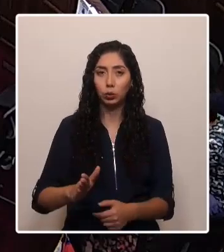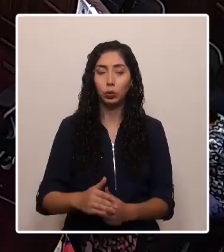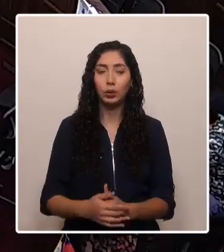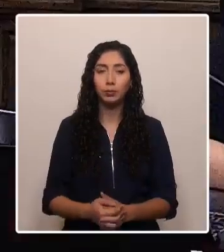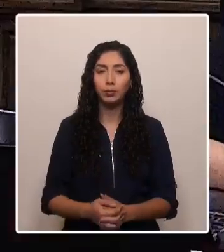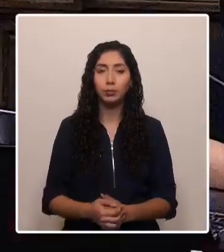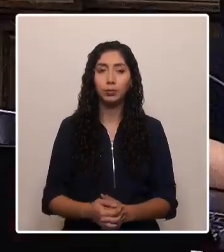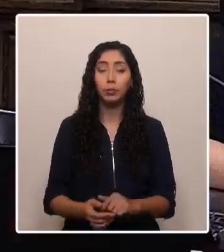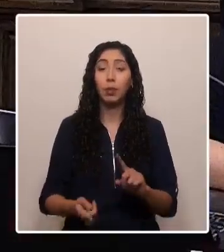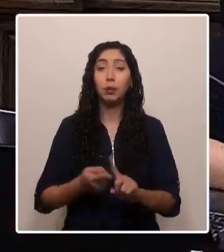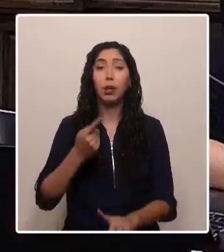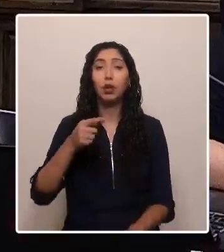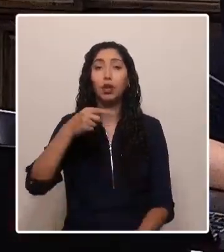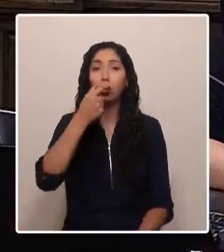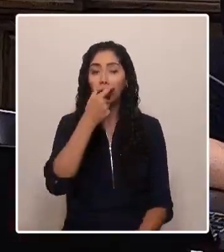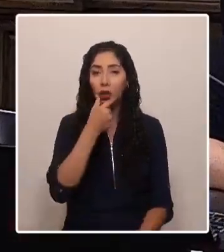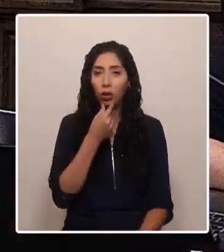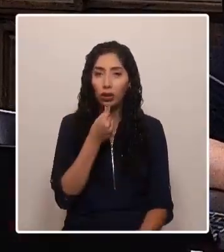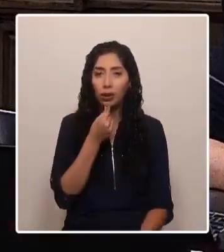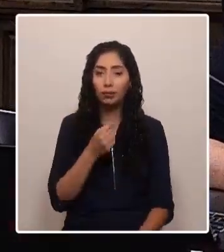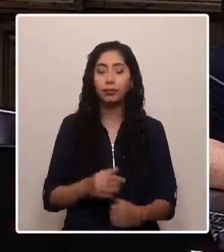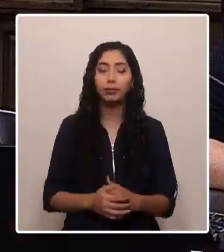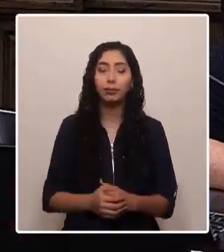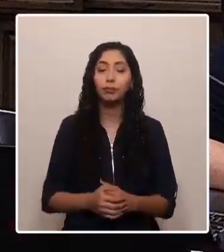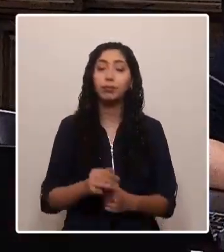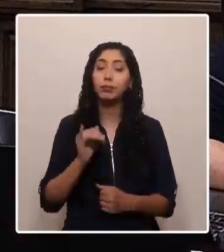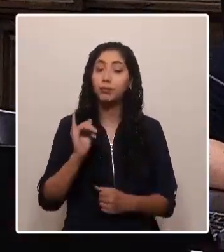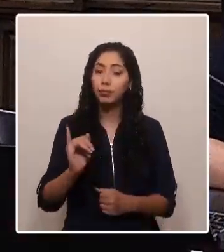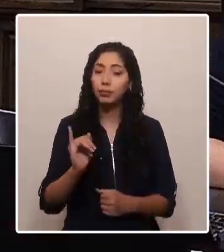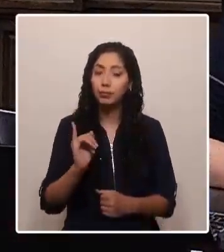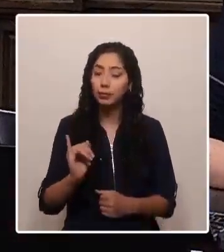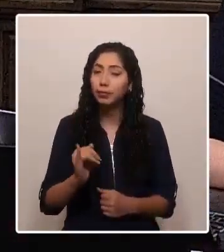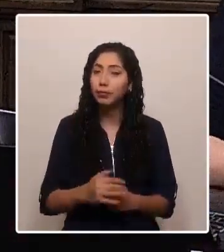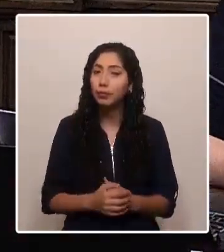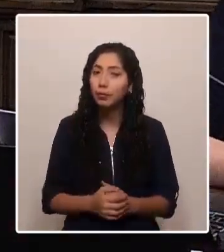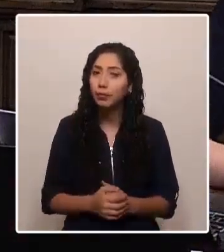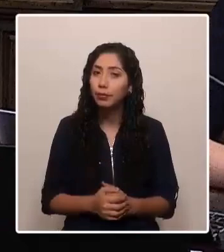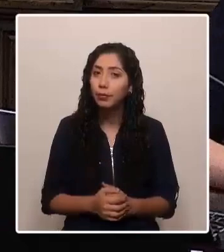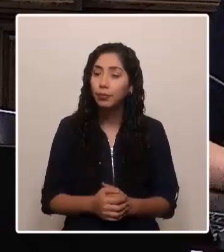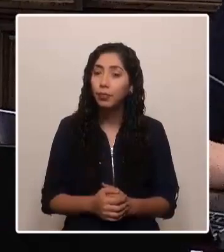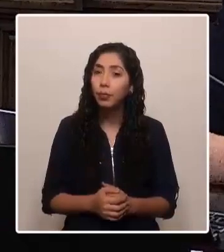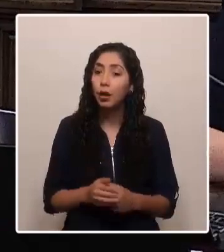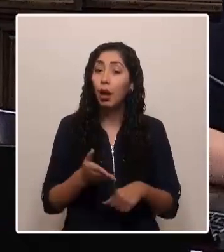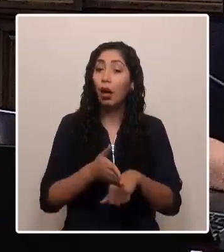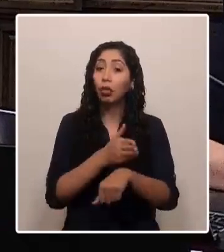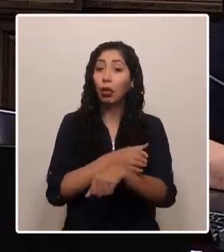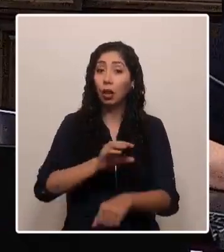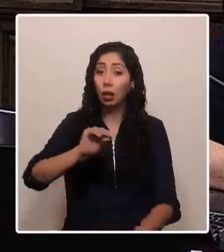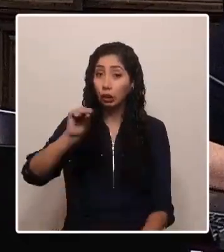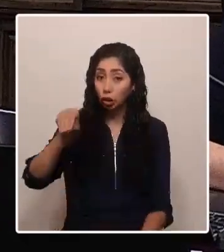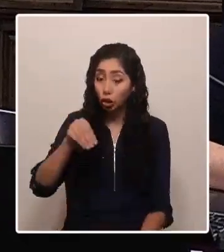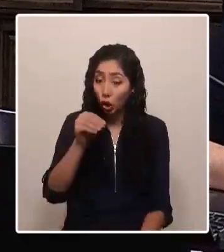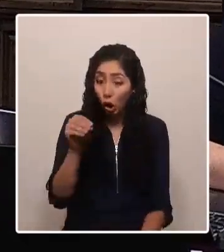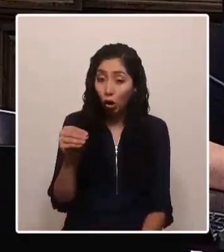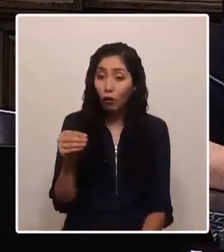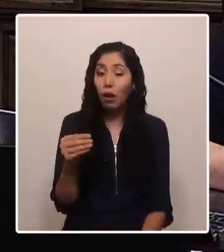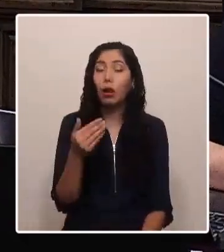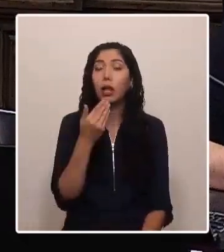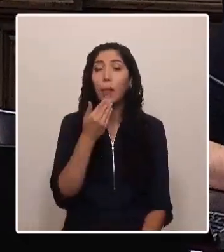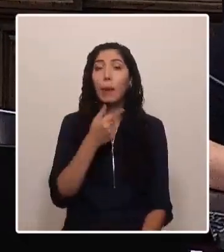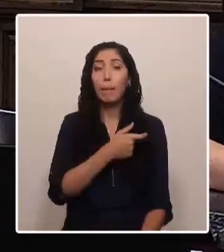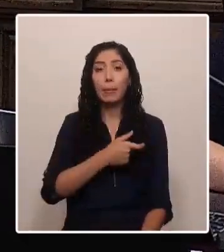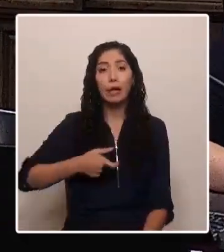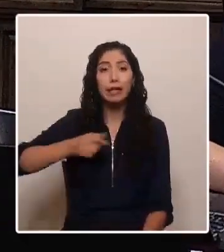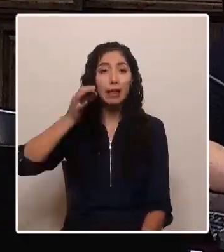Tiene la palabra el señor Núñez. Mi punto reglamentario, señor secretario, se vuelve redundante después de las palabras del señor Andrade y después de lo dispuesto por la presidenta de la convención,